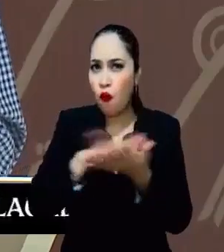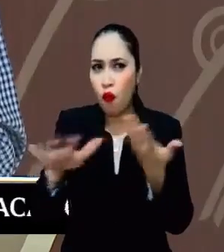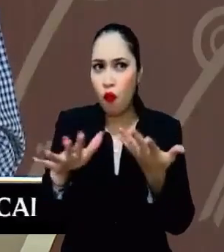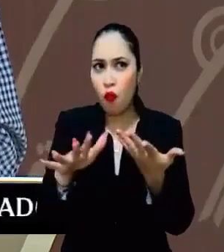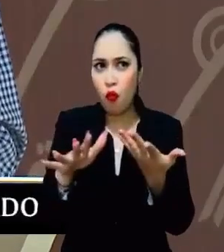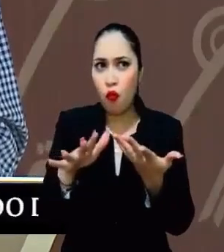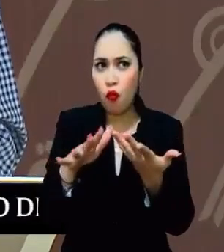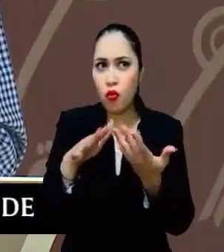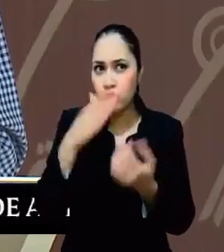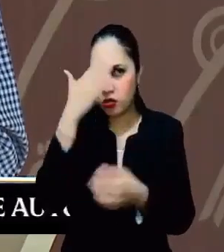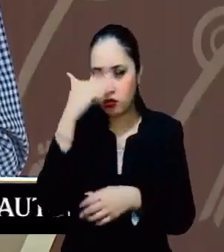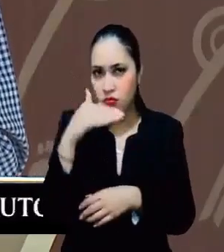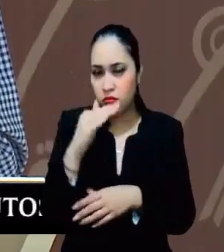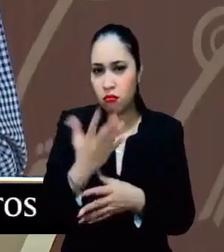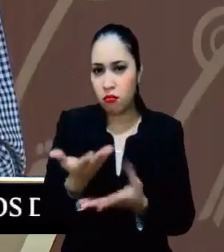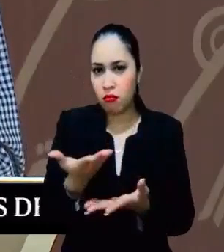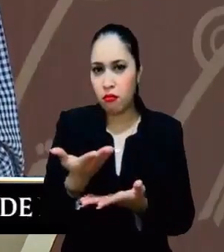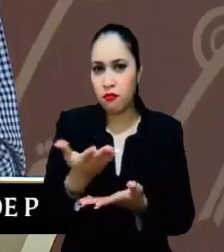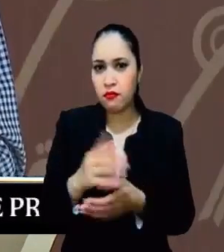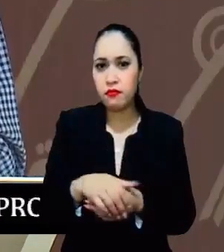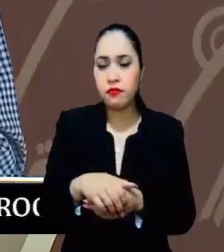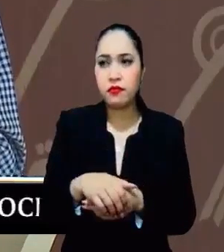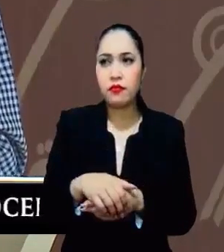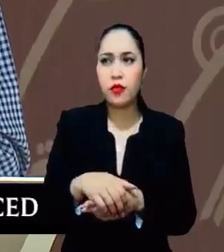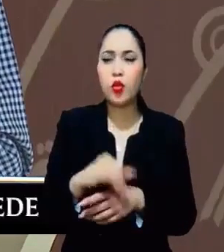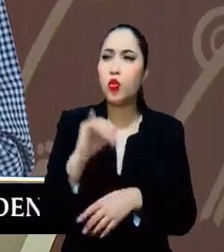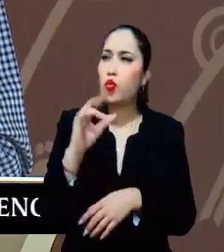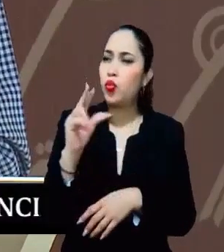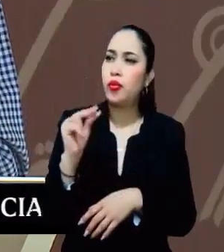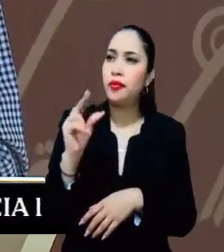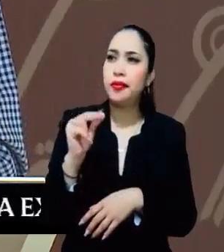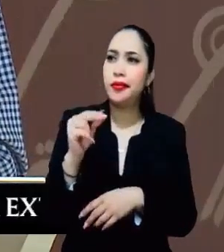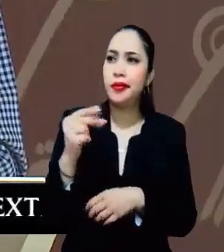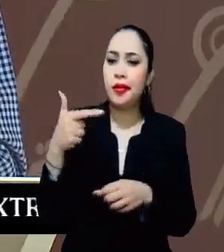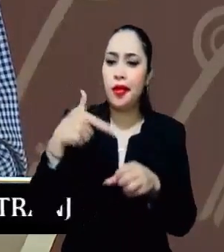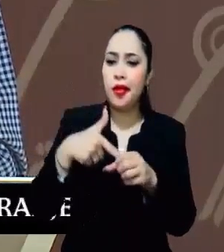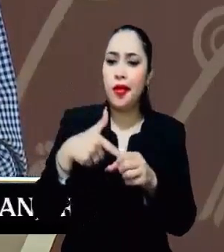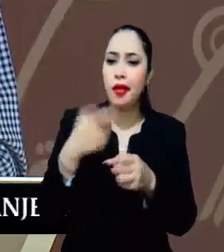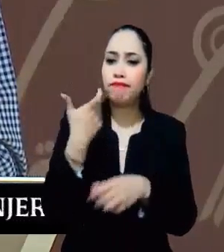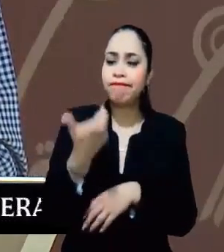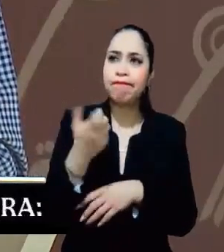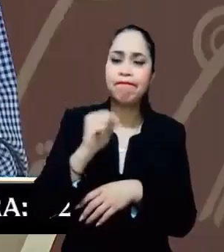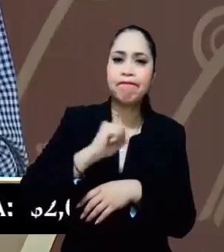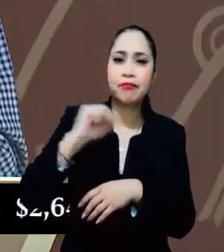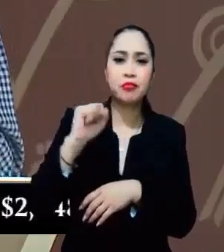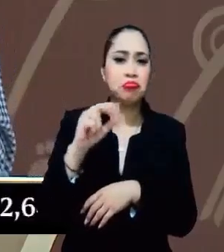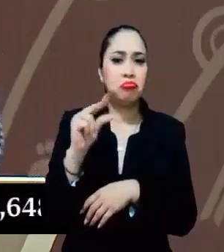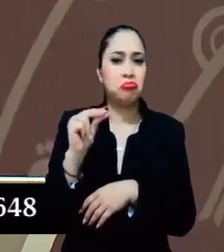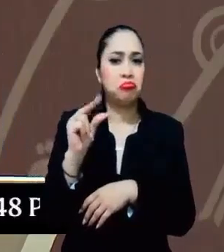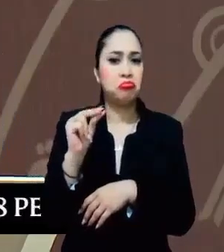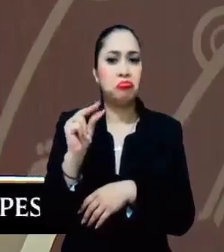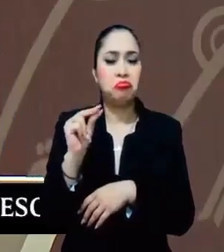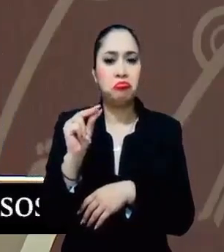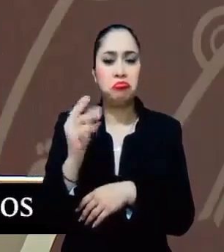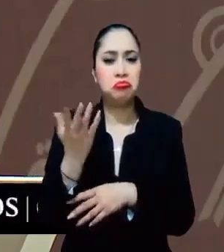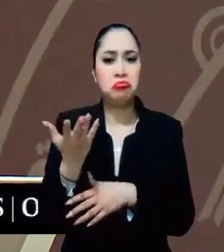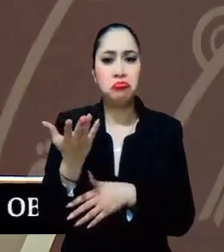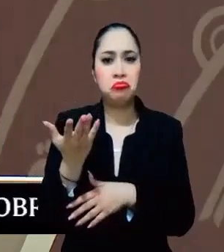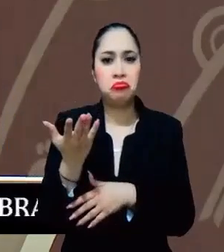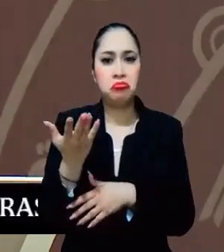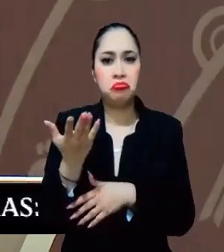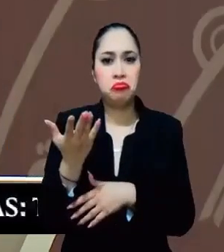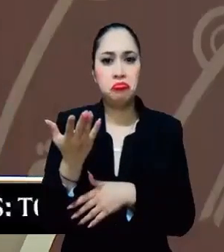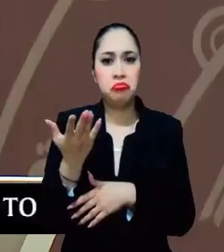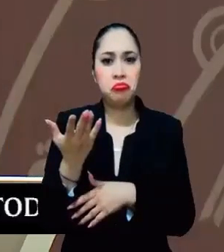no no hay aumento en los precios ha funcionado la el subsidio y ese es el